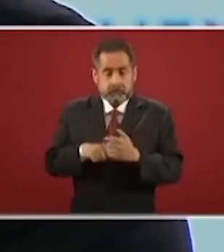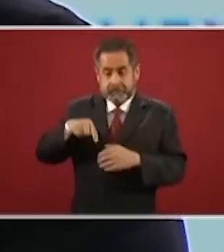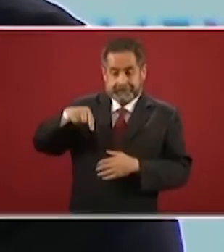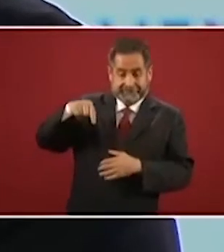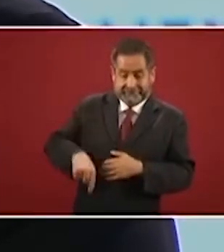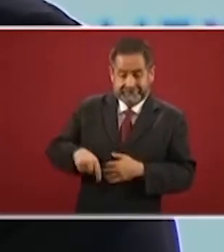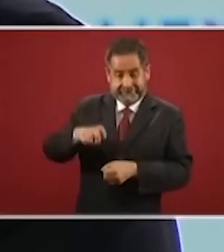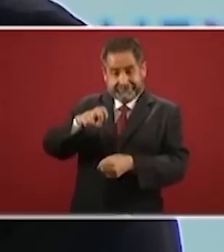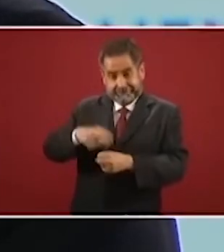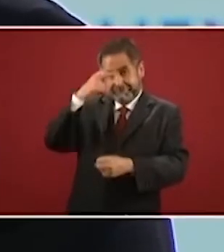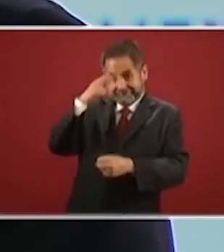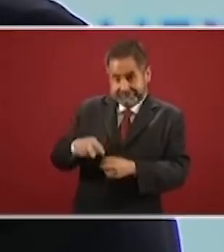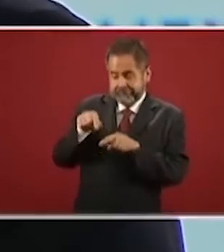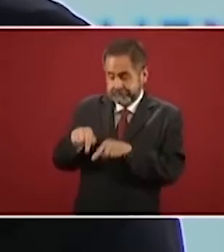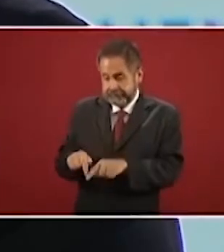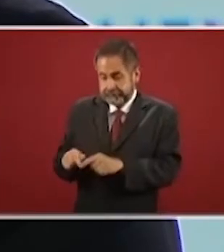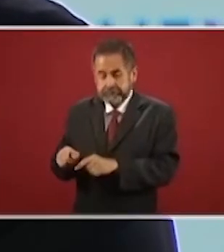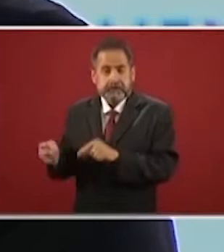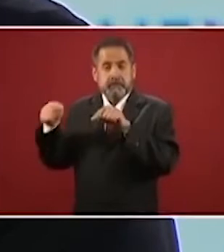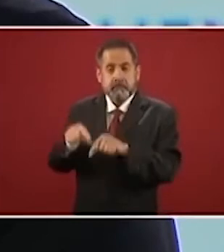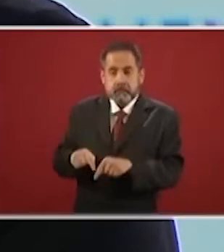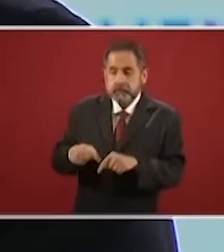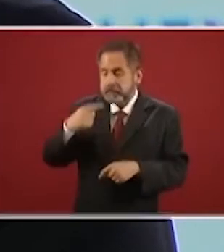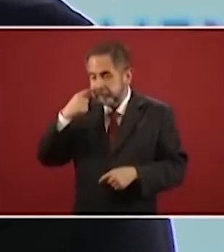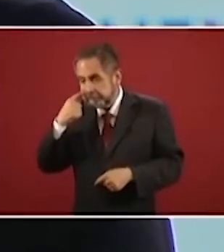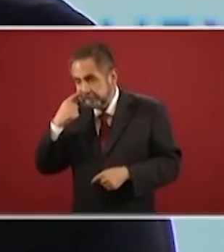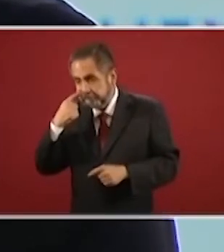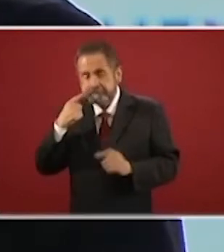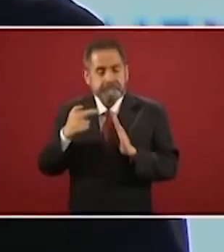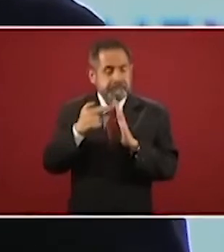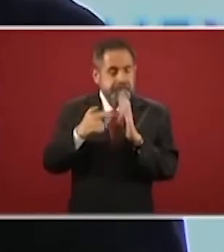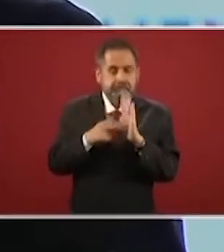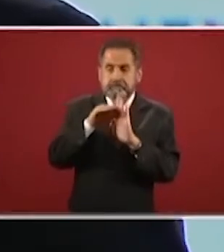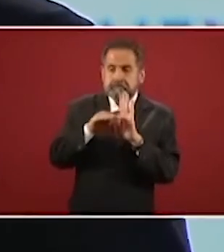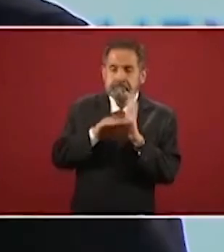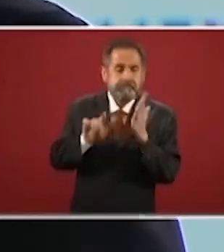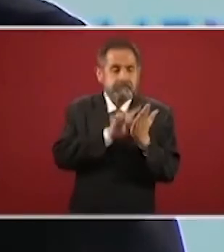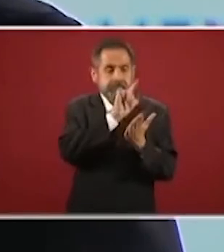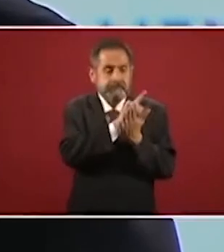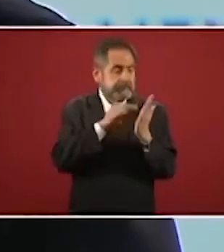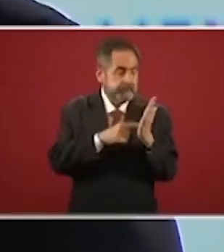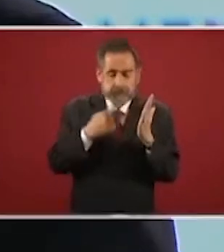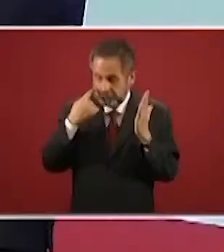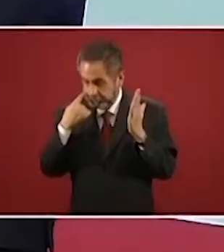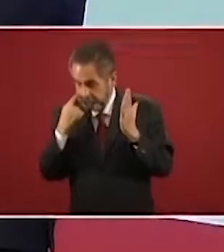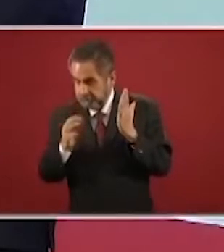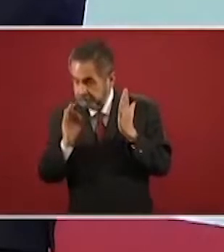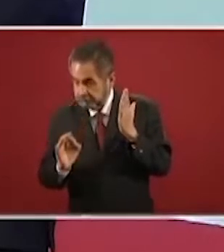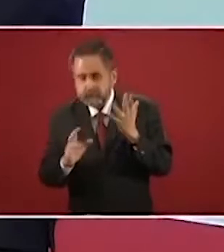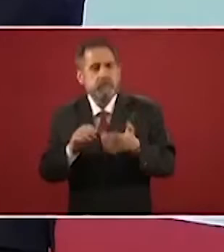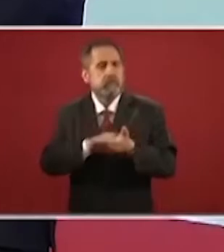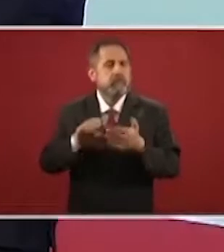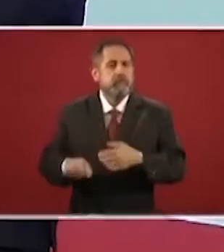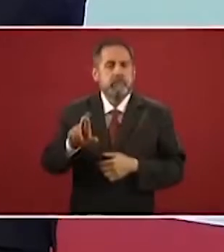nacional lo estén de acuerdo a las formas previstas en la ley mexicana. Por ejemplo, el refugio.